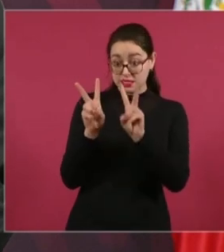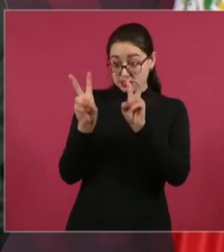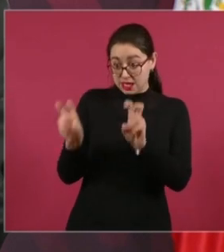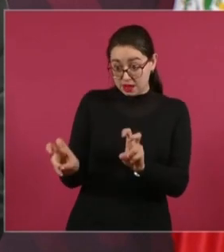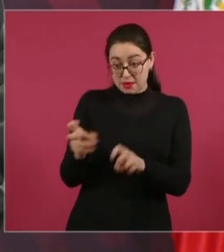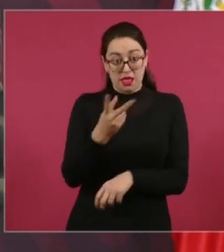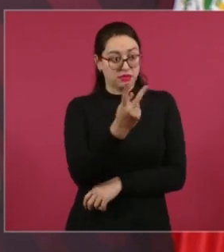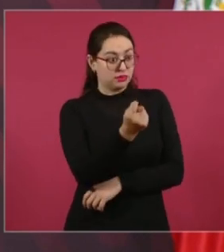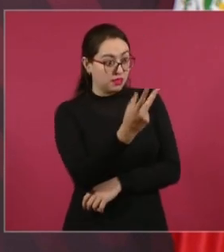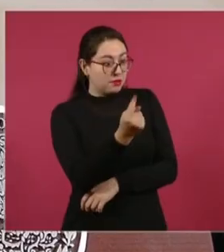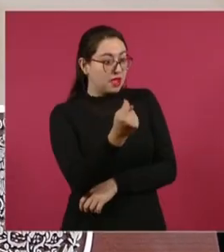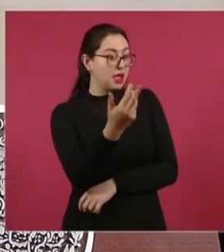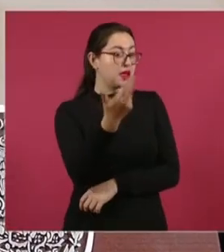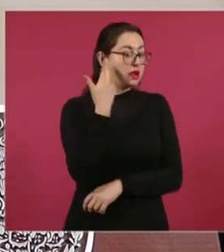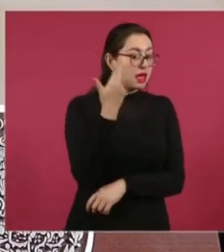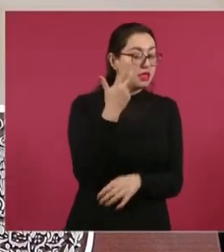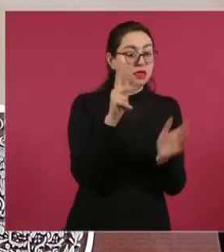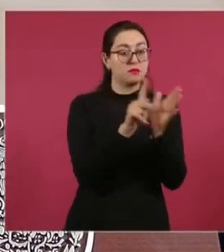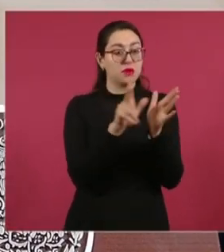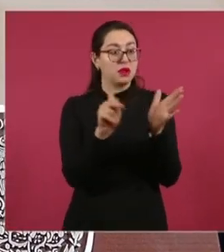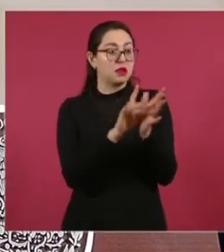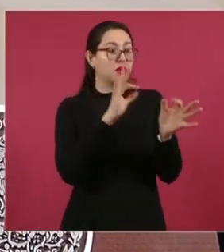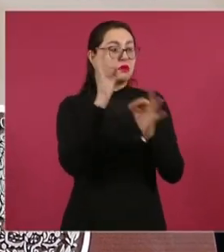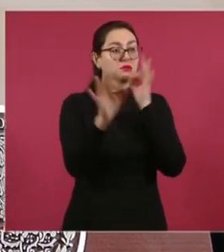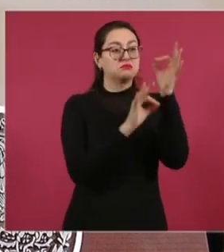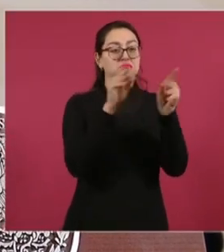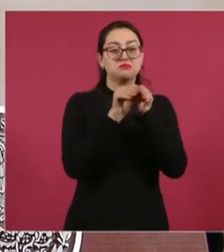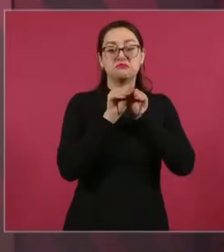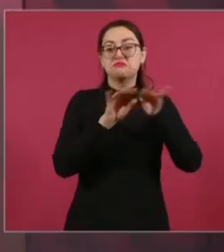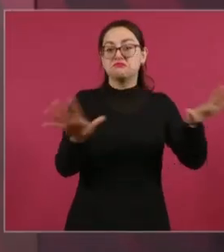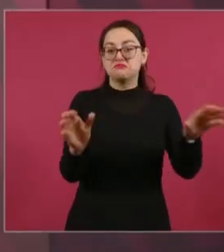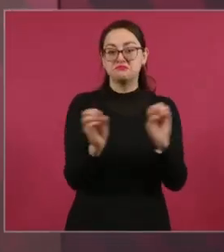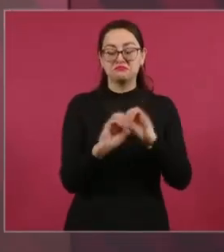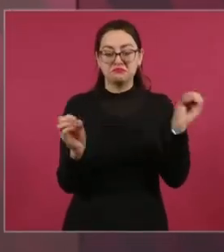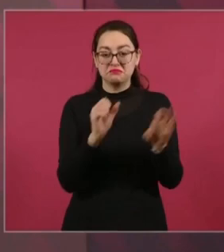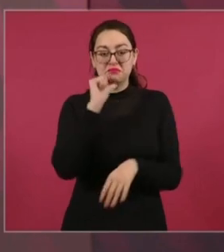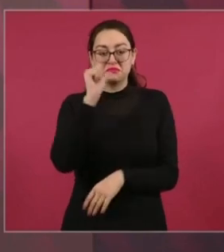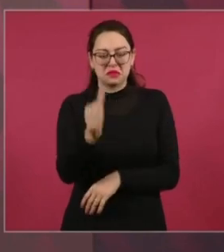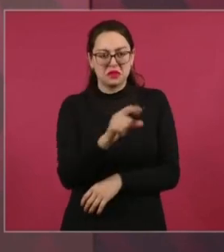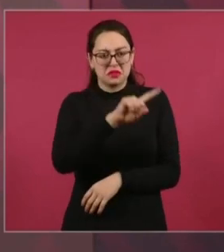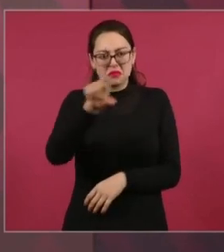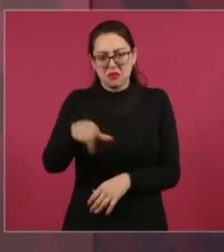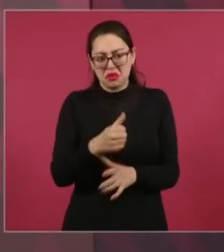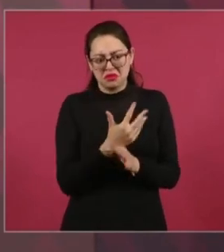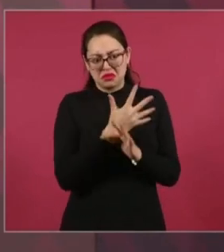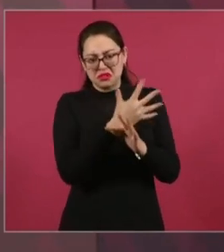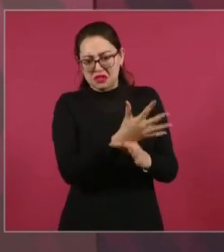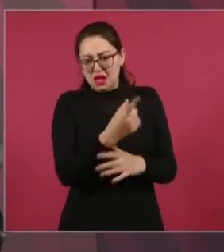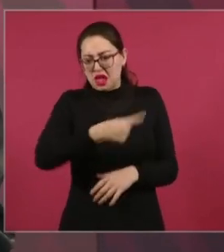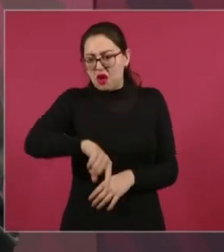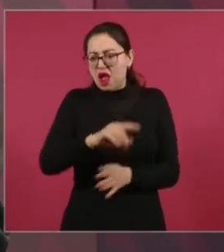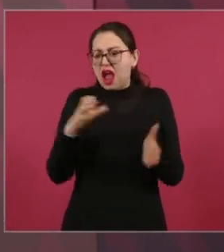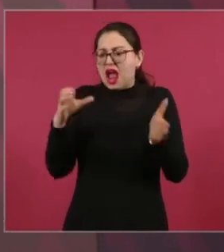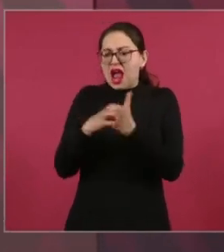Y, ah, es muy fácil, la caja china, que yo no sé qué cosa sea eso, con todo respeto.